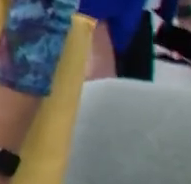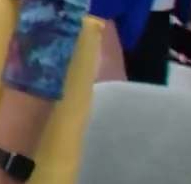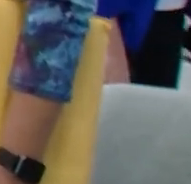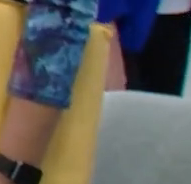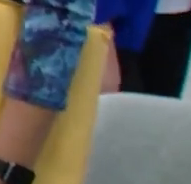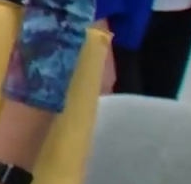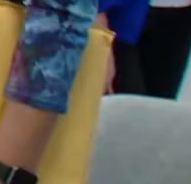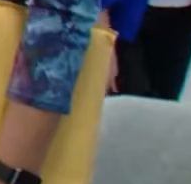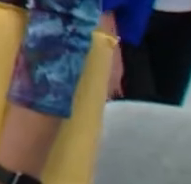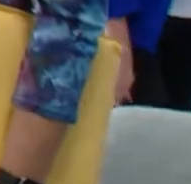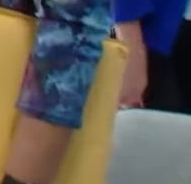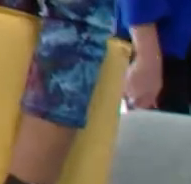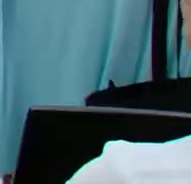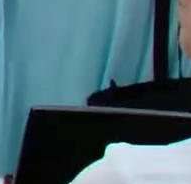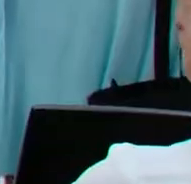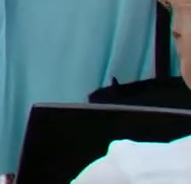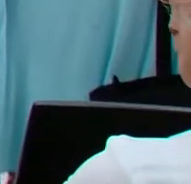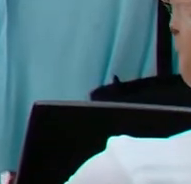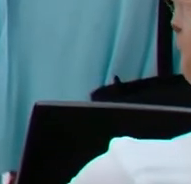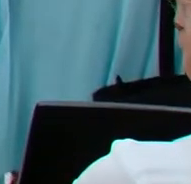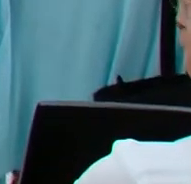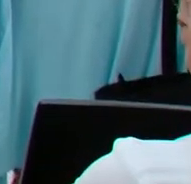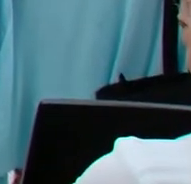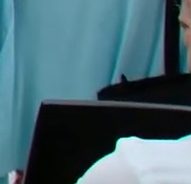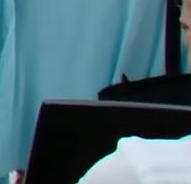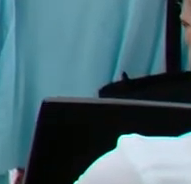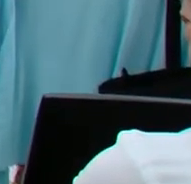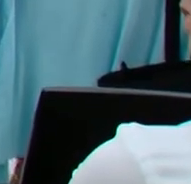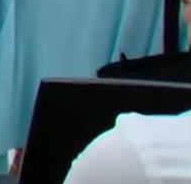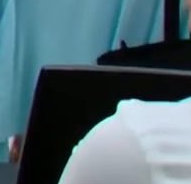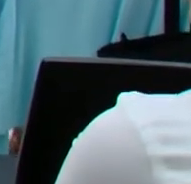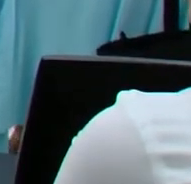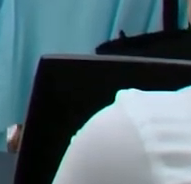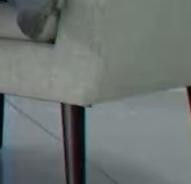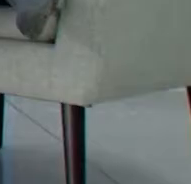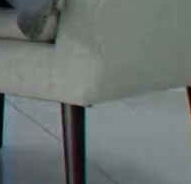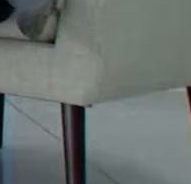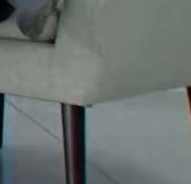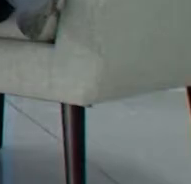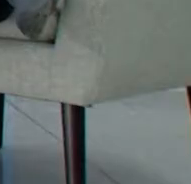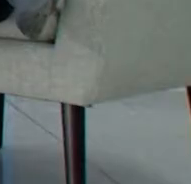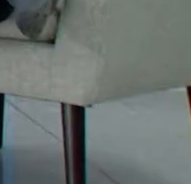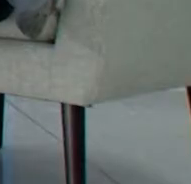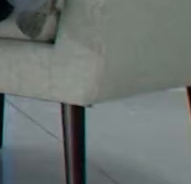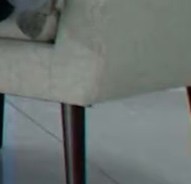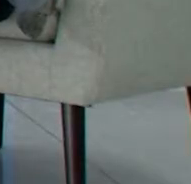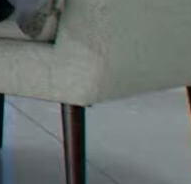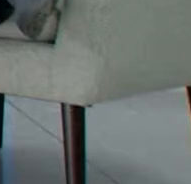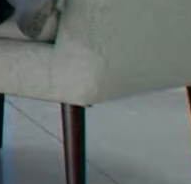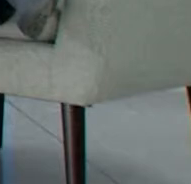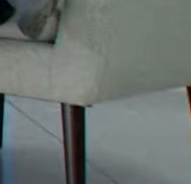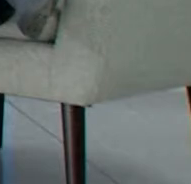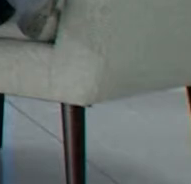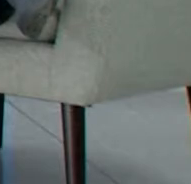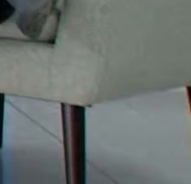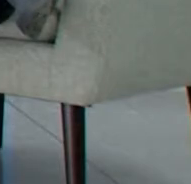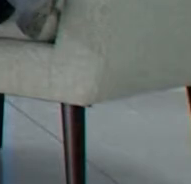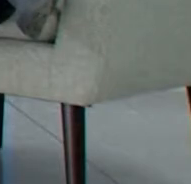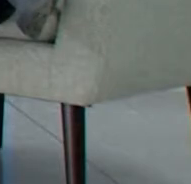la necesidad de aplicar a la lucha social feminista un enfoque de evolución que incluya diferentes